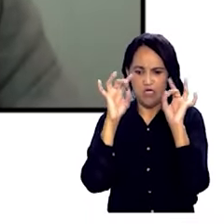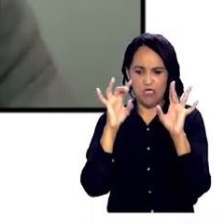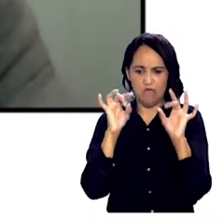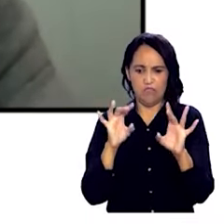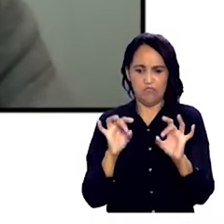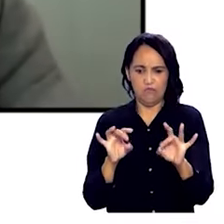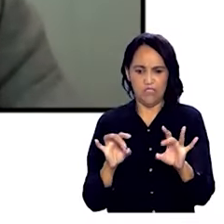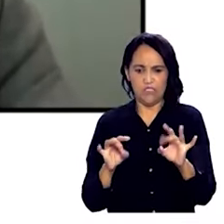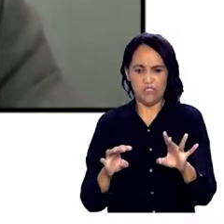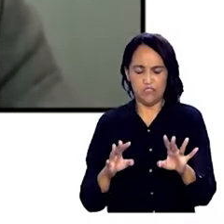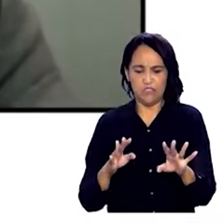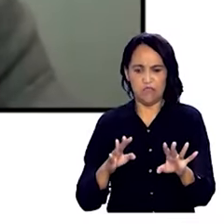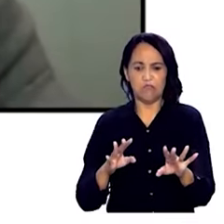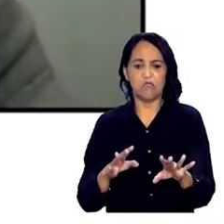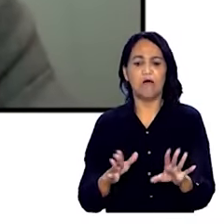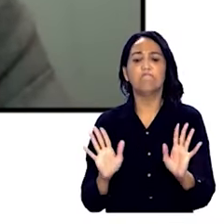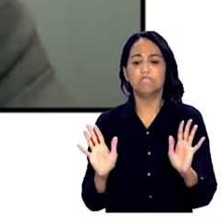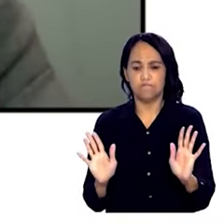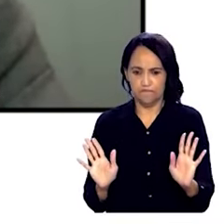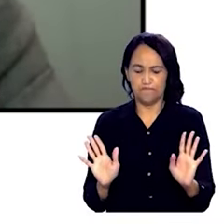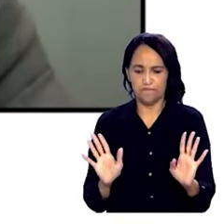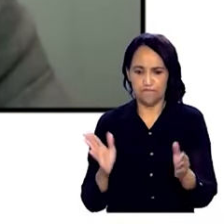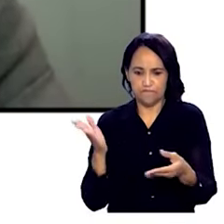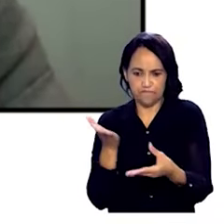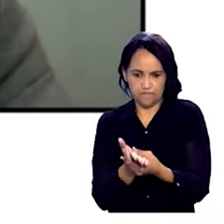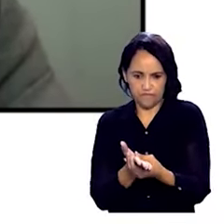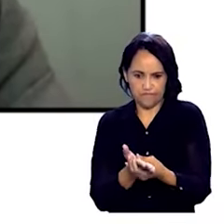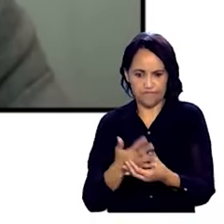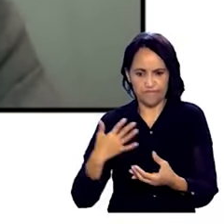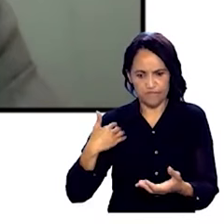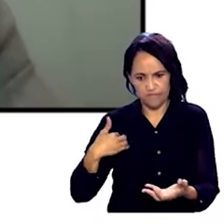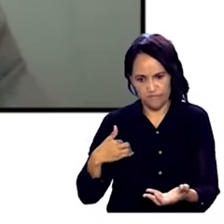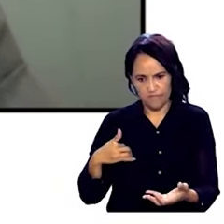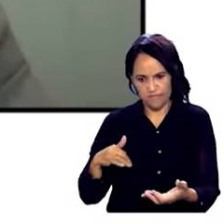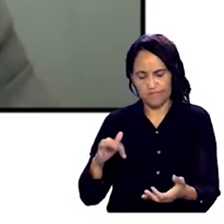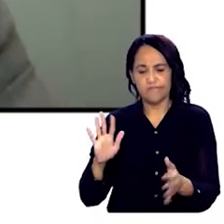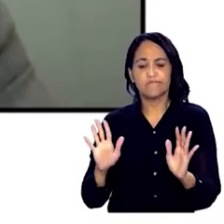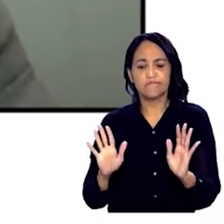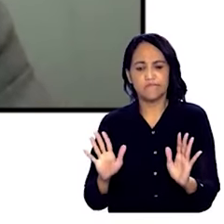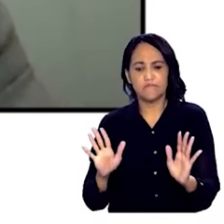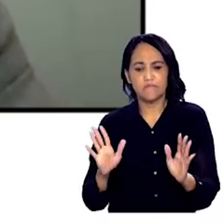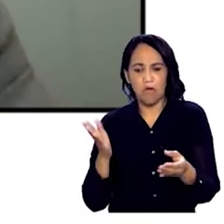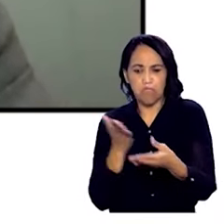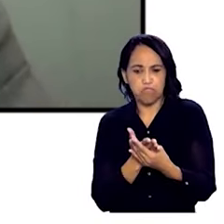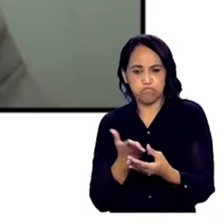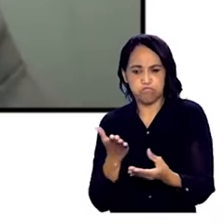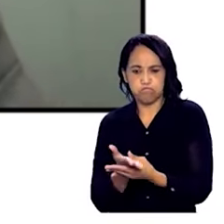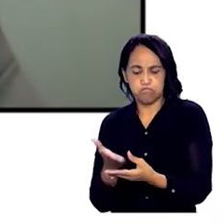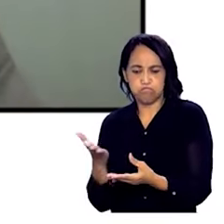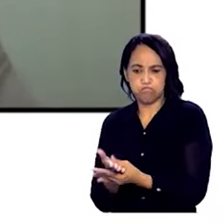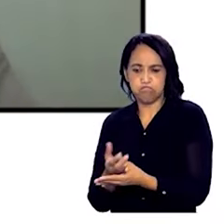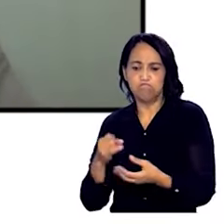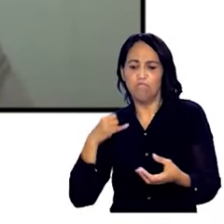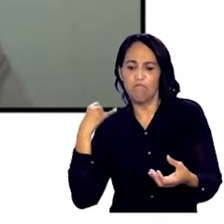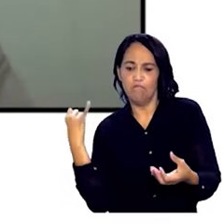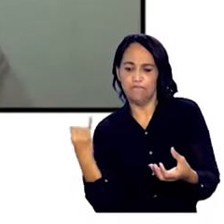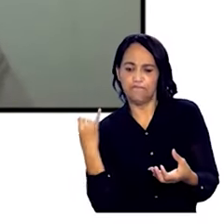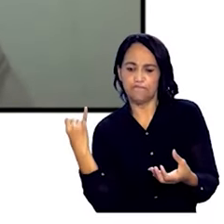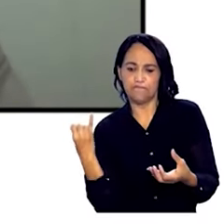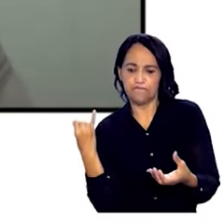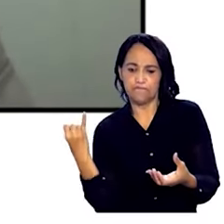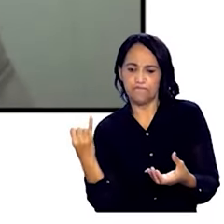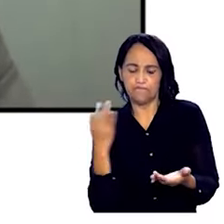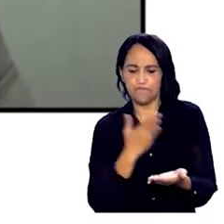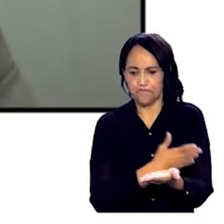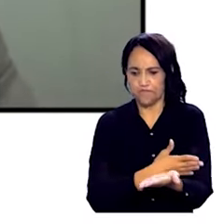Argentina para seleccionar casos segú su importancia empezó a ser una Norma de derecho